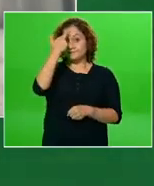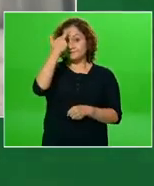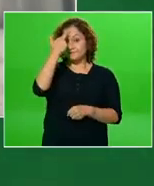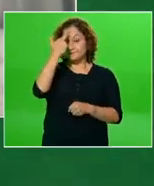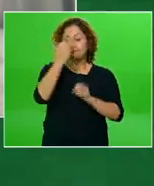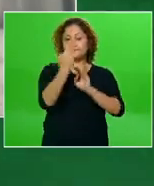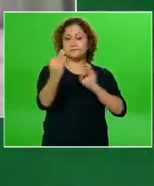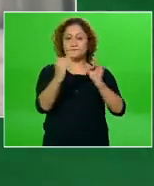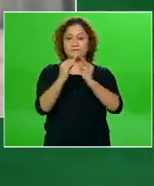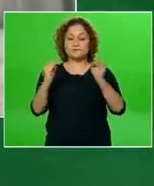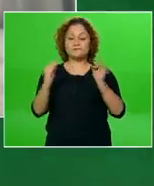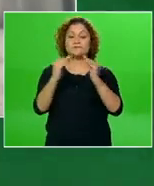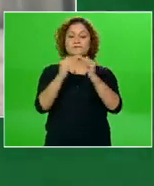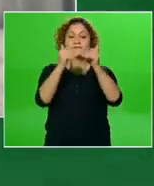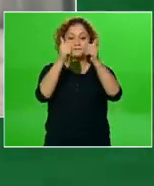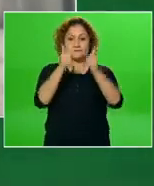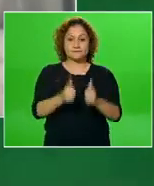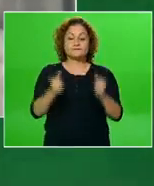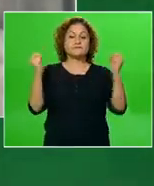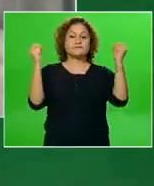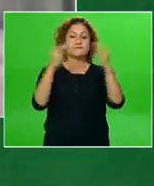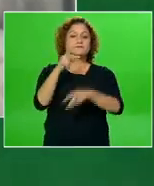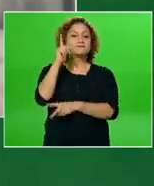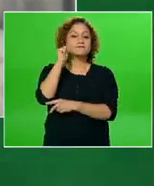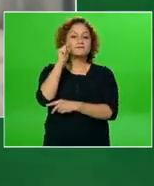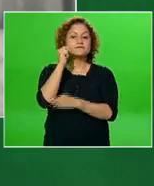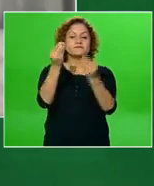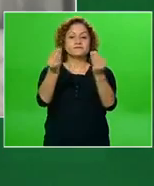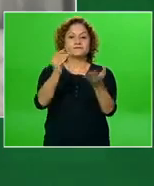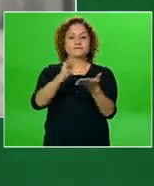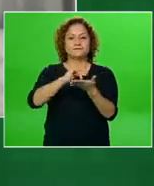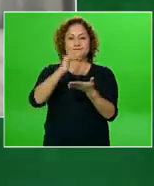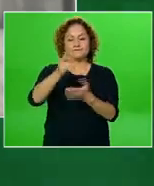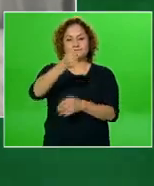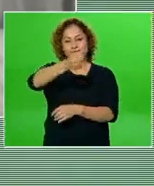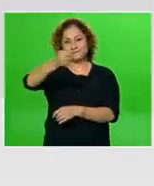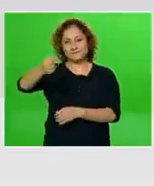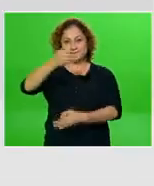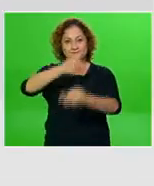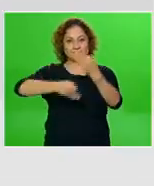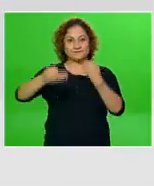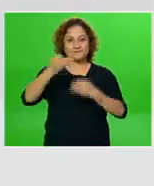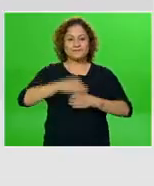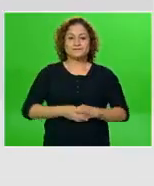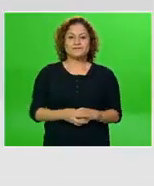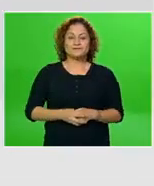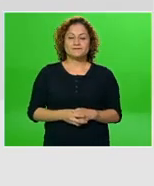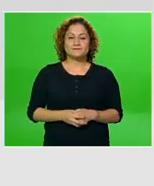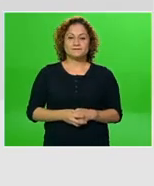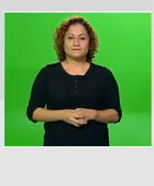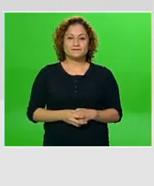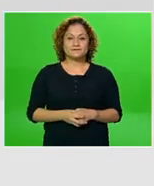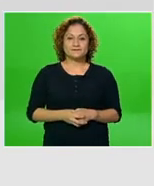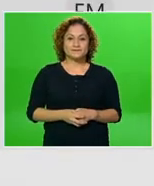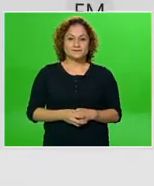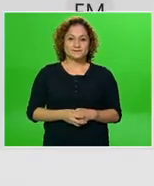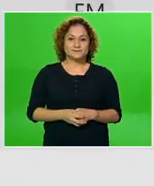quédense en casa nos vemos pronto nos vemos mañana muchísimas gracias un saludo a todos ahora